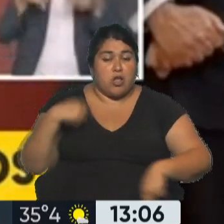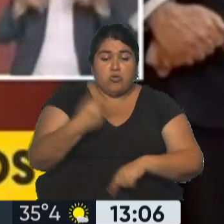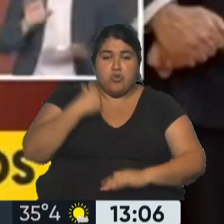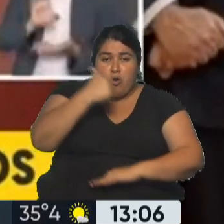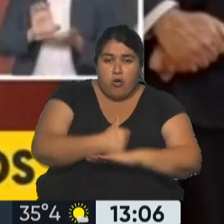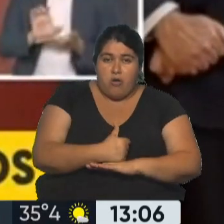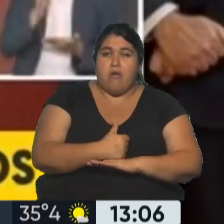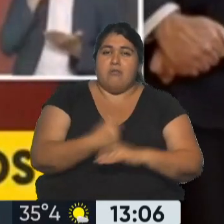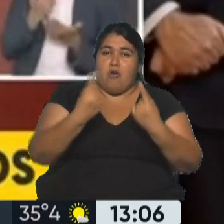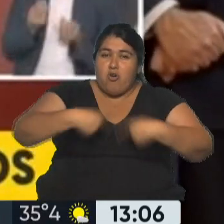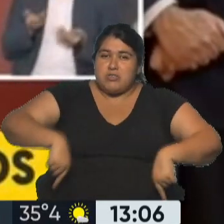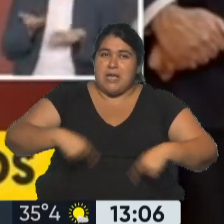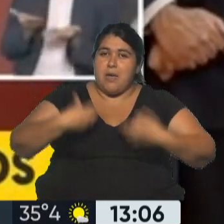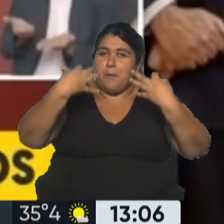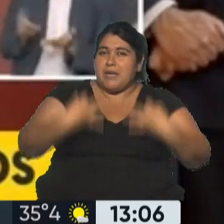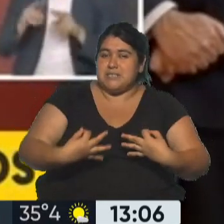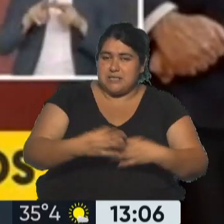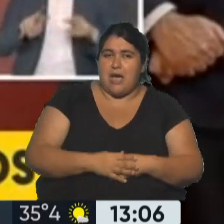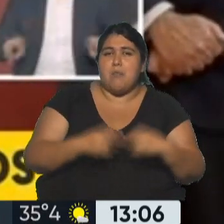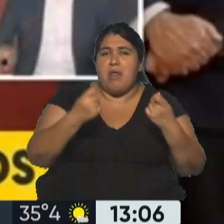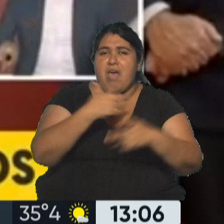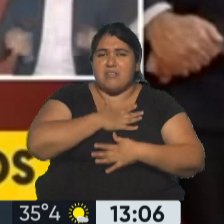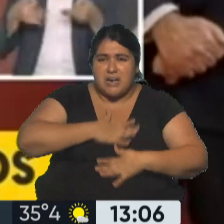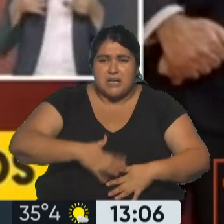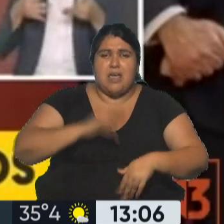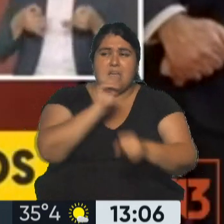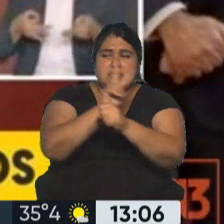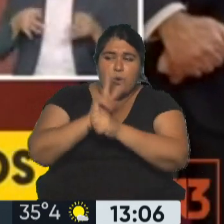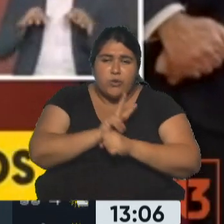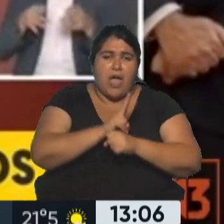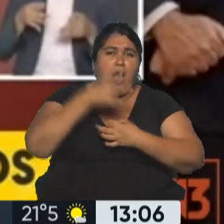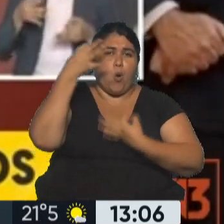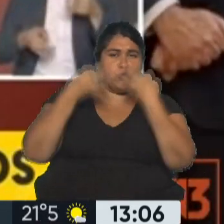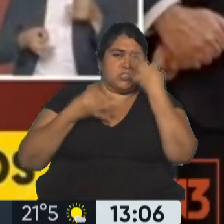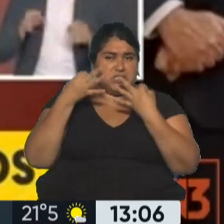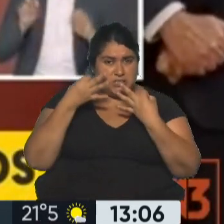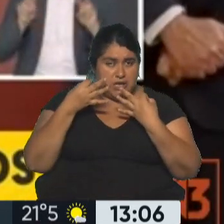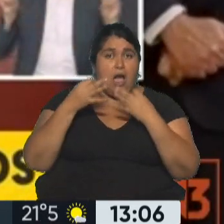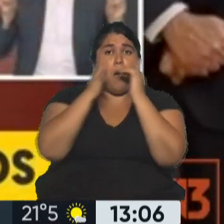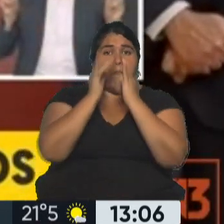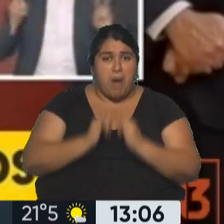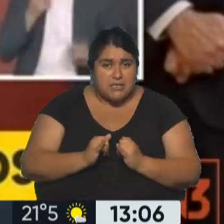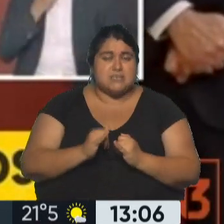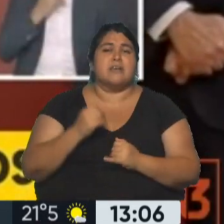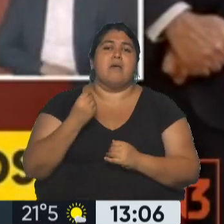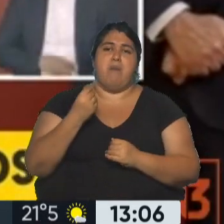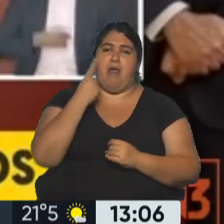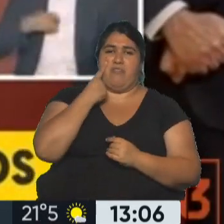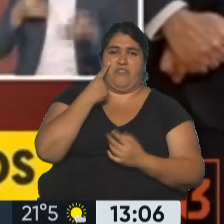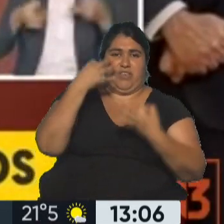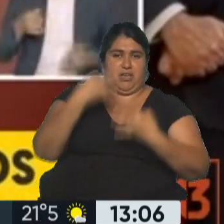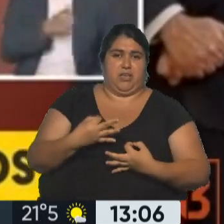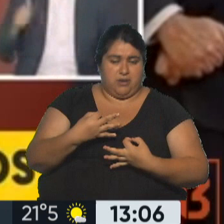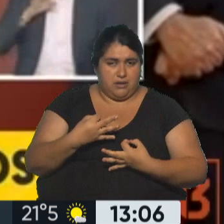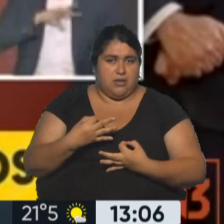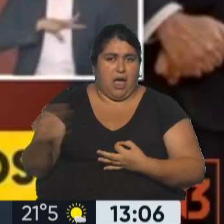un estado de bienestar que le dé tranquilidad, seguridad, justicia y paz para vivir con dignidad a